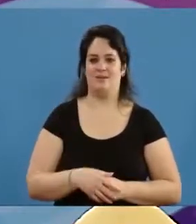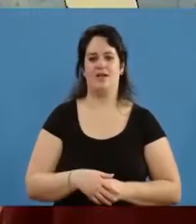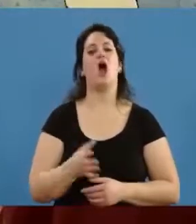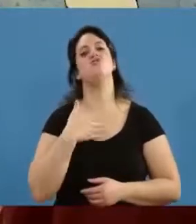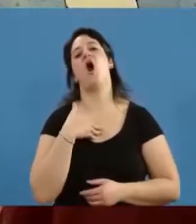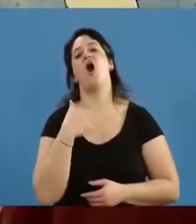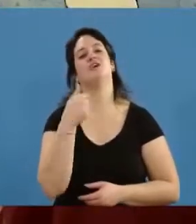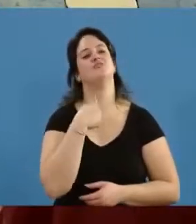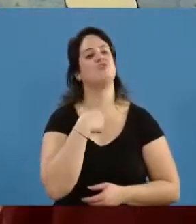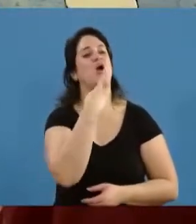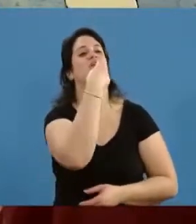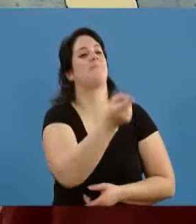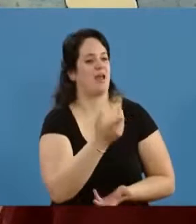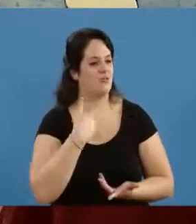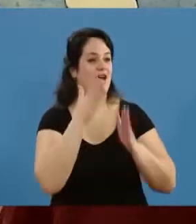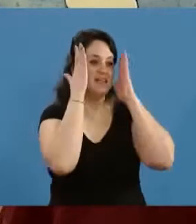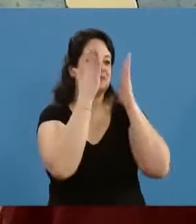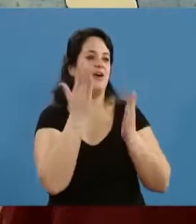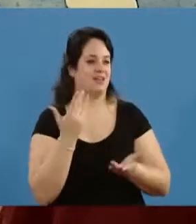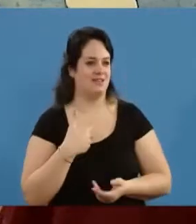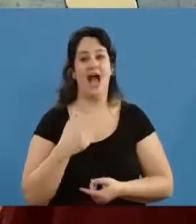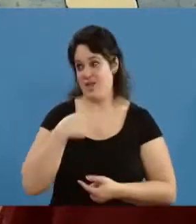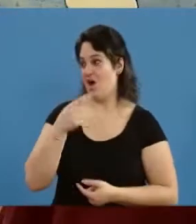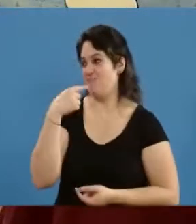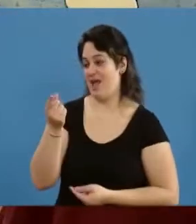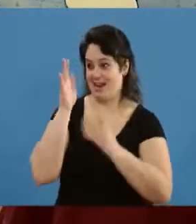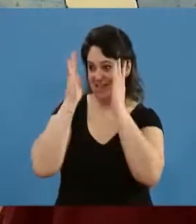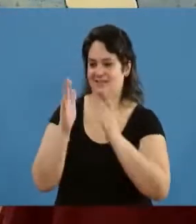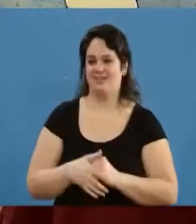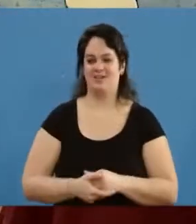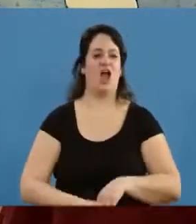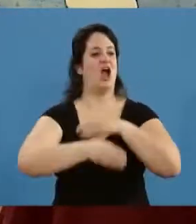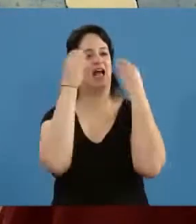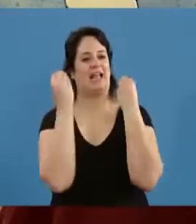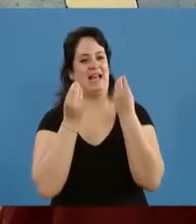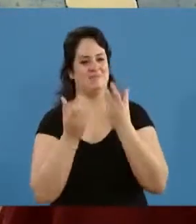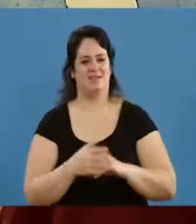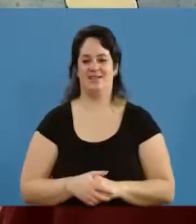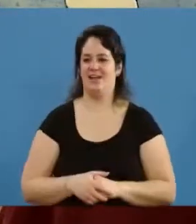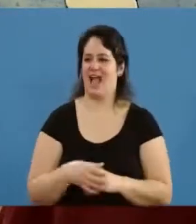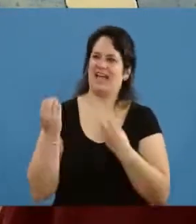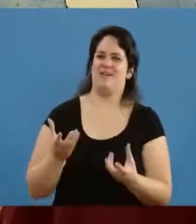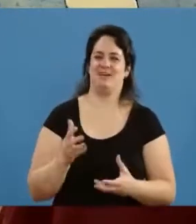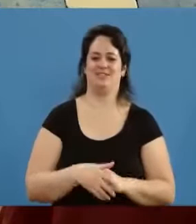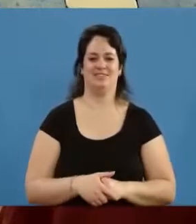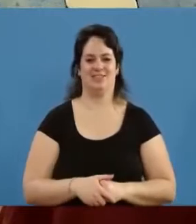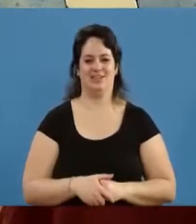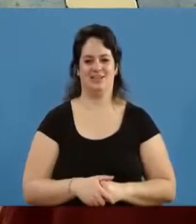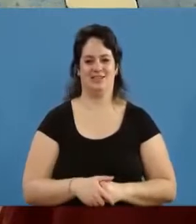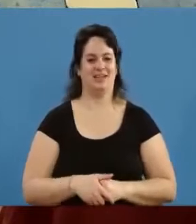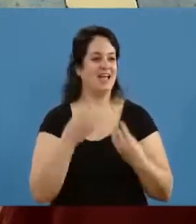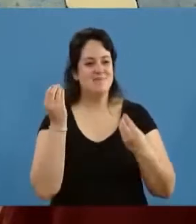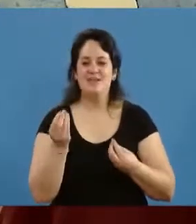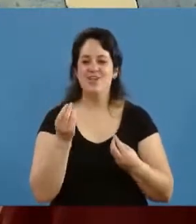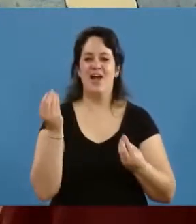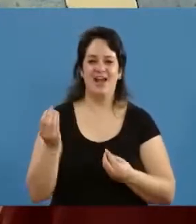te estoy preguntando, a ver si prestaste atención. Yo te estoy preguntando, a ver. ¿Qué le pasó? ¿A qué le pasó? ¿Qué le pasó? ¿Qué le